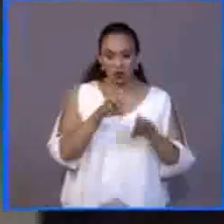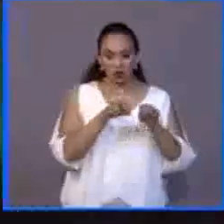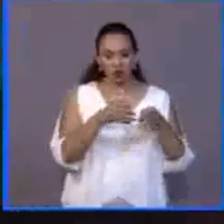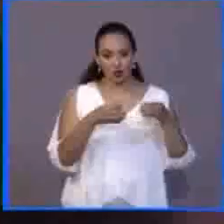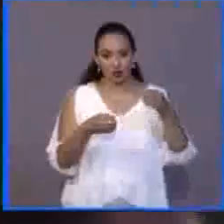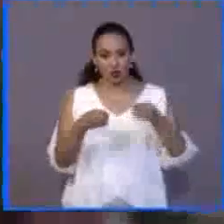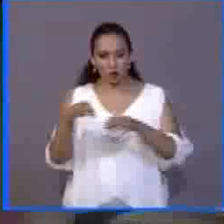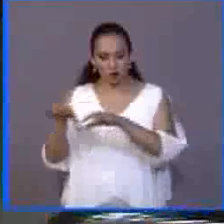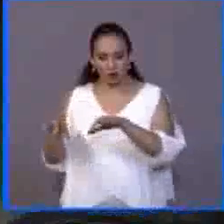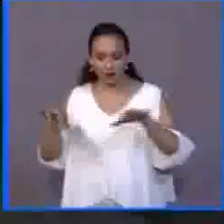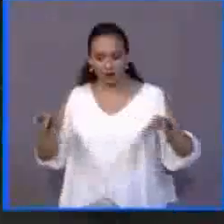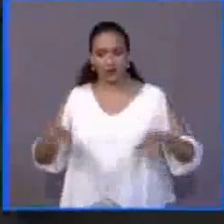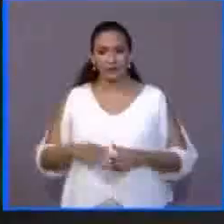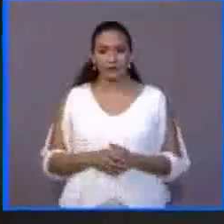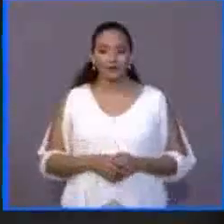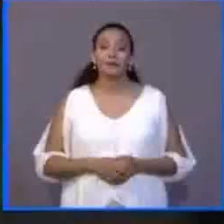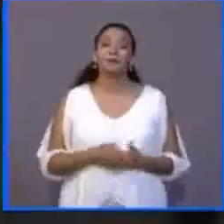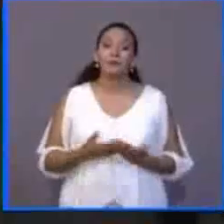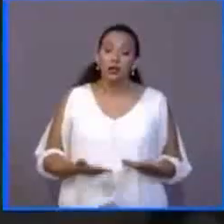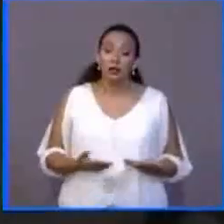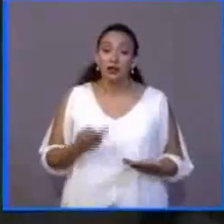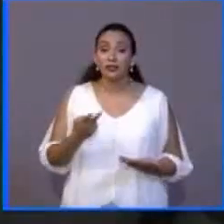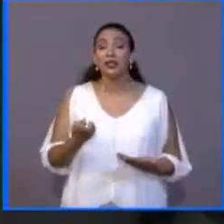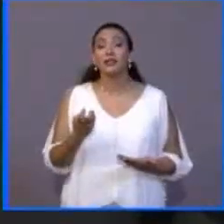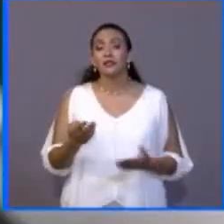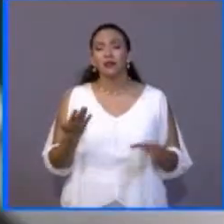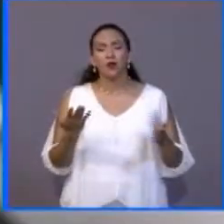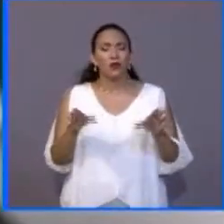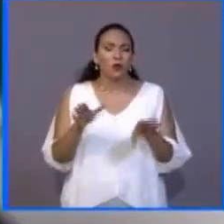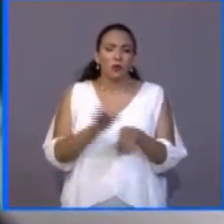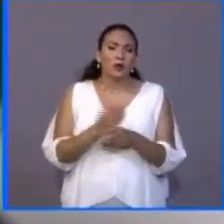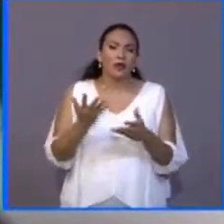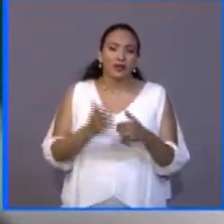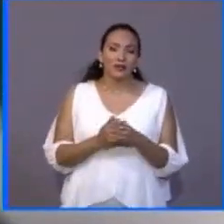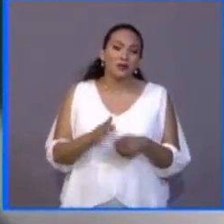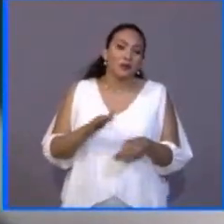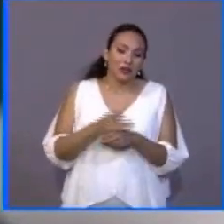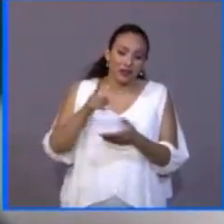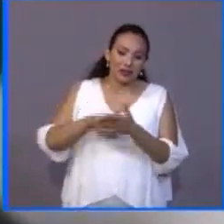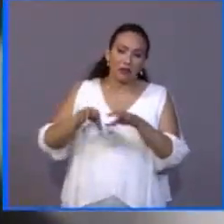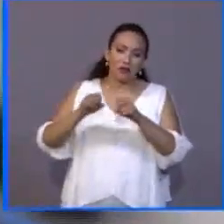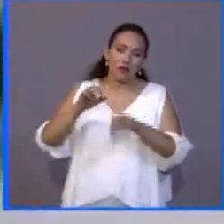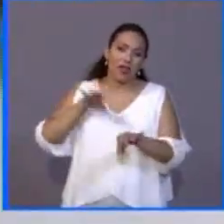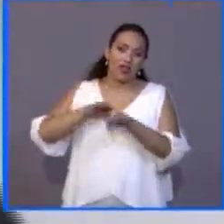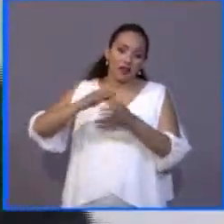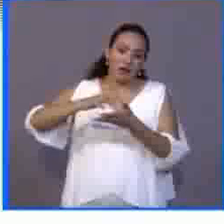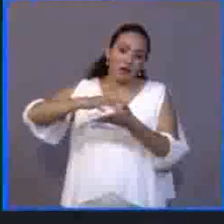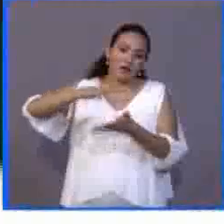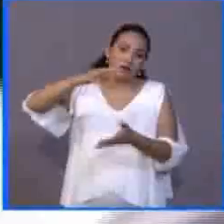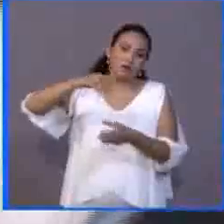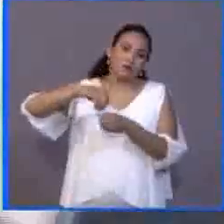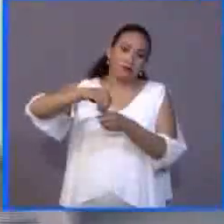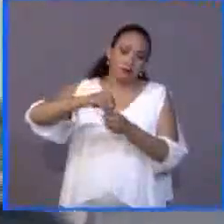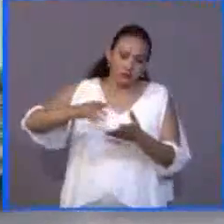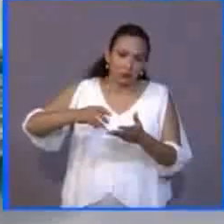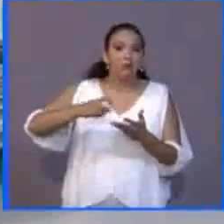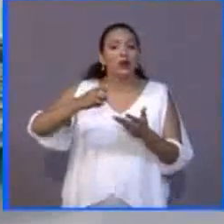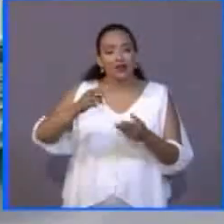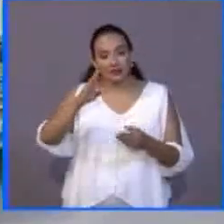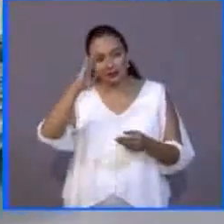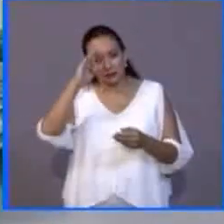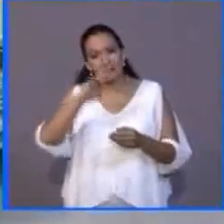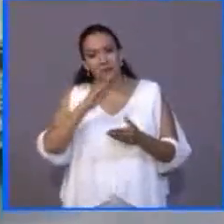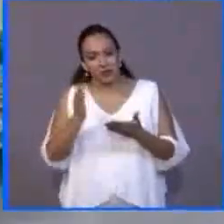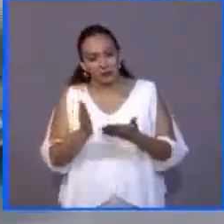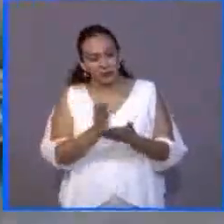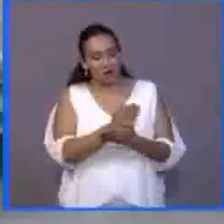de distrito mencionados. La medida se adoptó con el fin de equilibrar las cargas de trabajo con los juzgados de distrito de la misma materia que